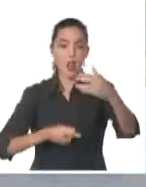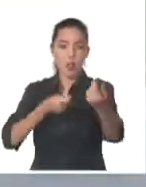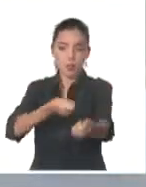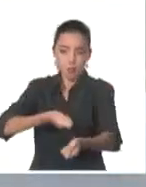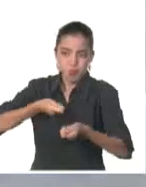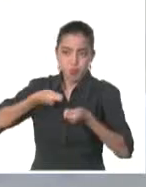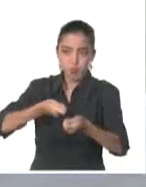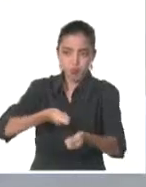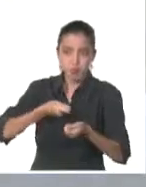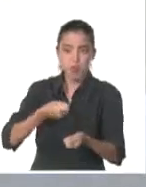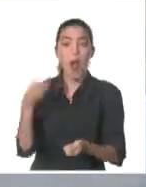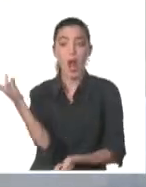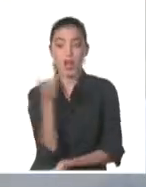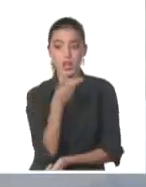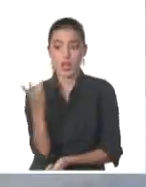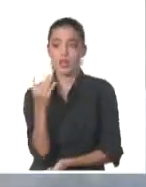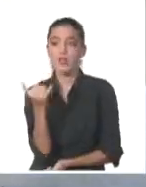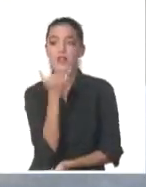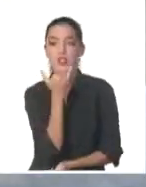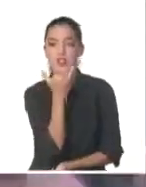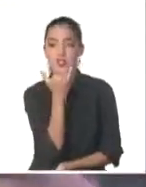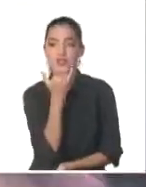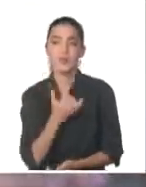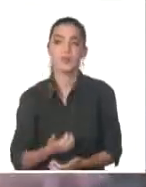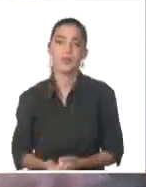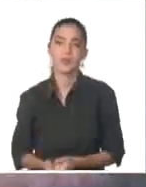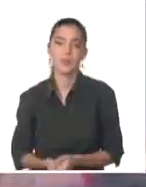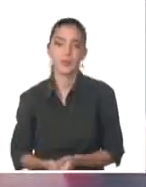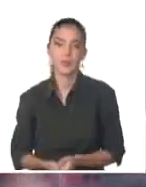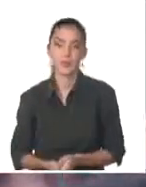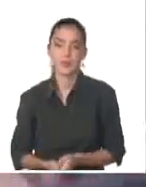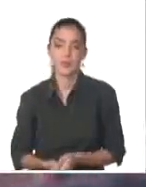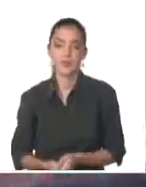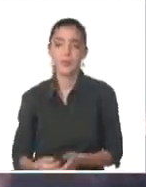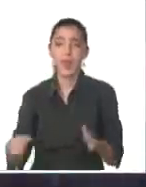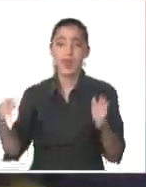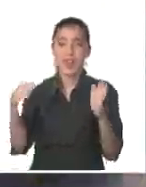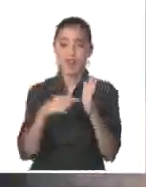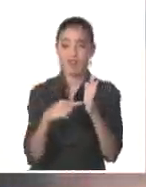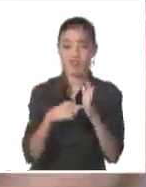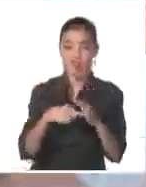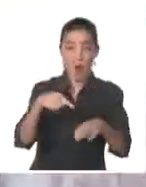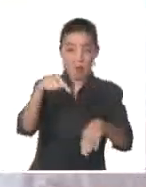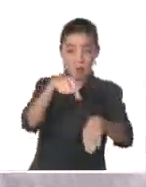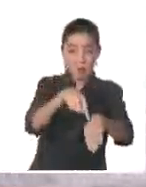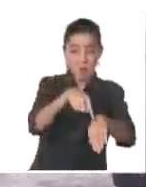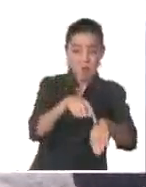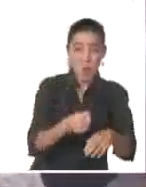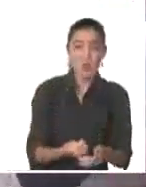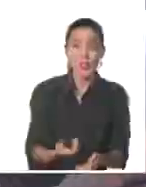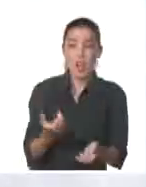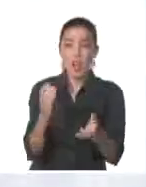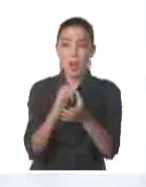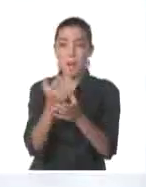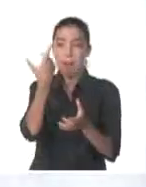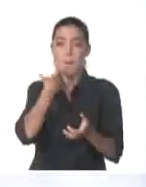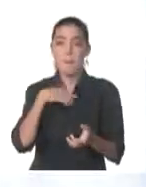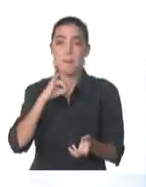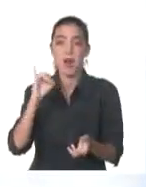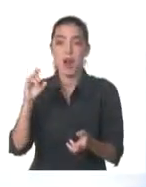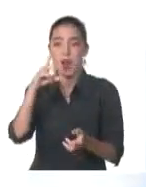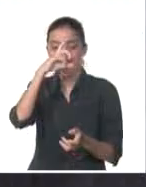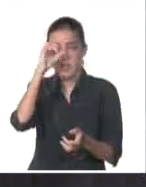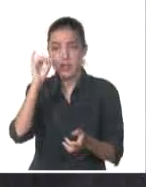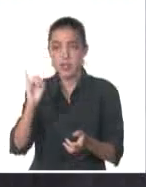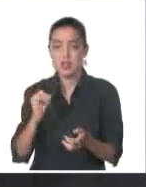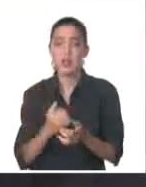recordarán la punta de Maicí lo cogió Matthews, una situación muy compleja. Se trabajó intenso.